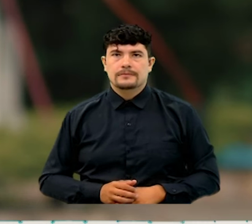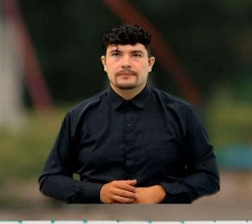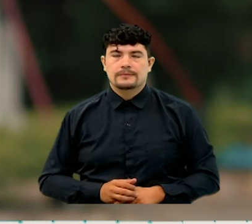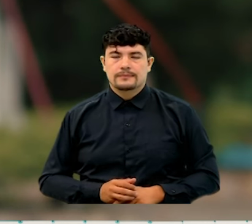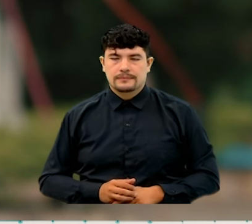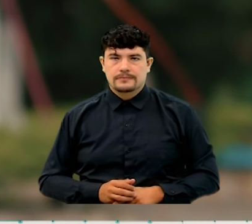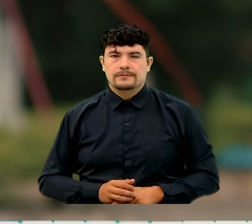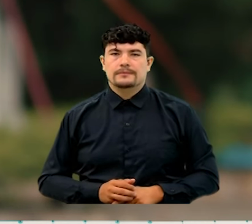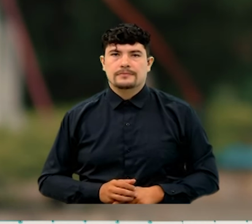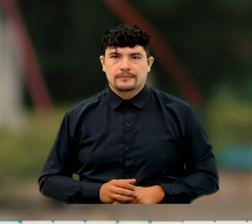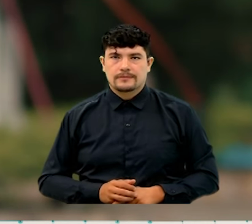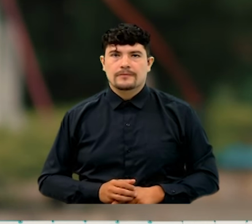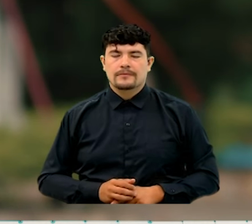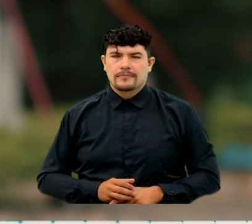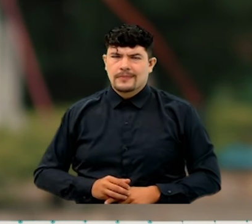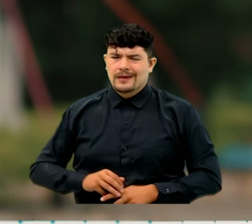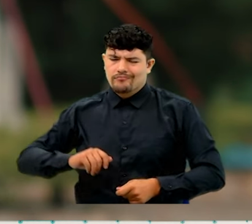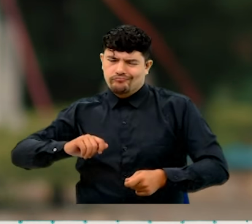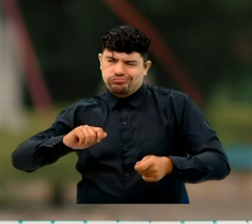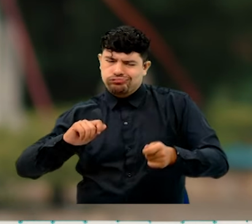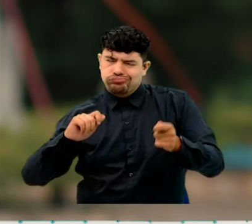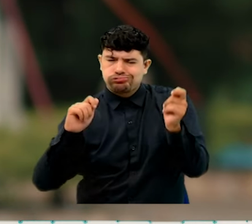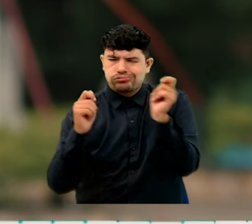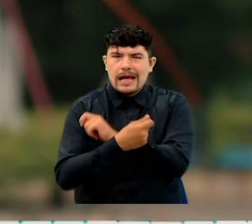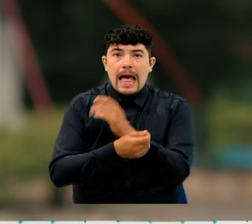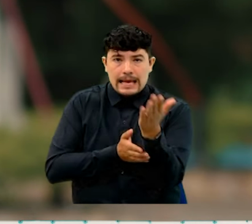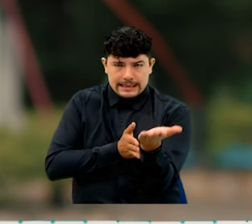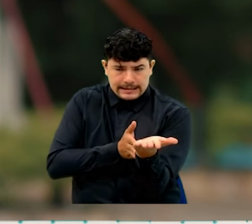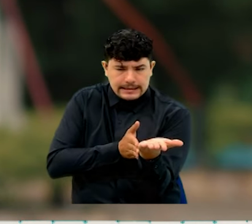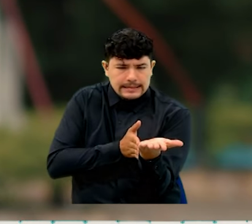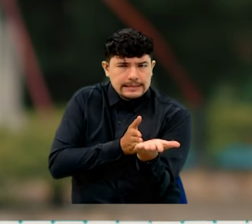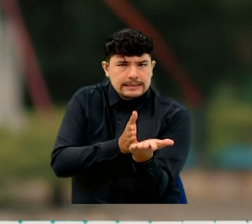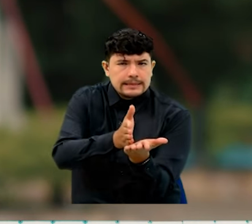Seguiremos evolucionando para llevar a nuestros clientes y usuarios una